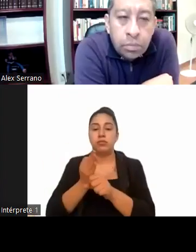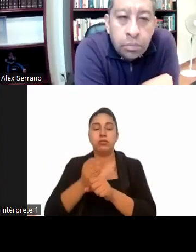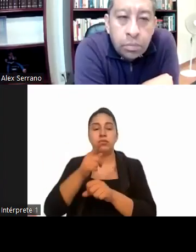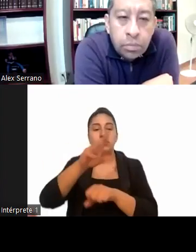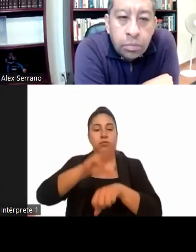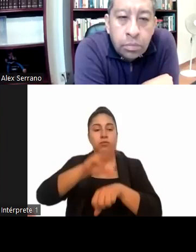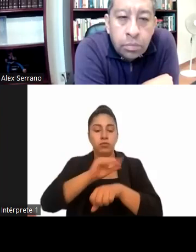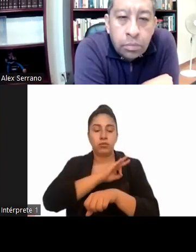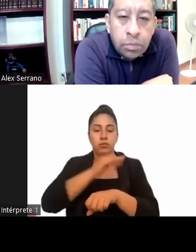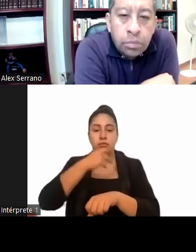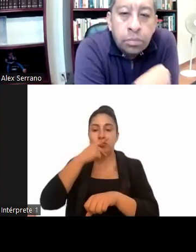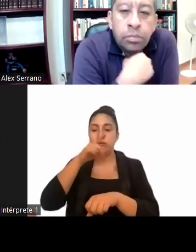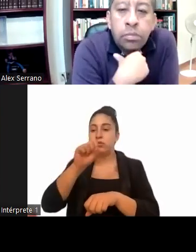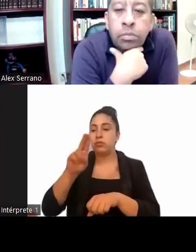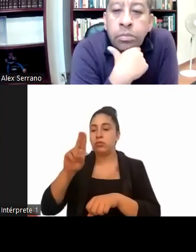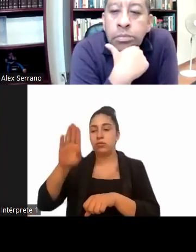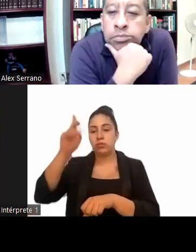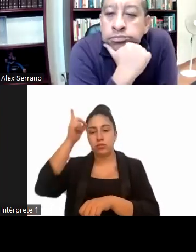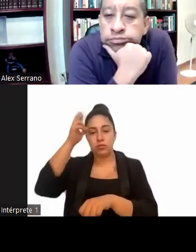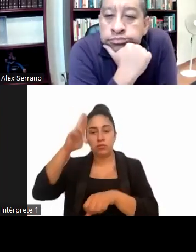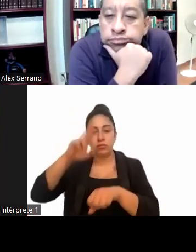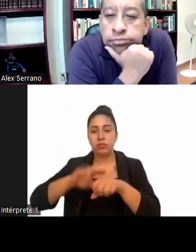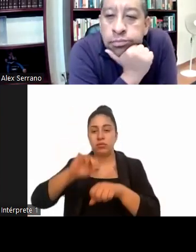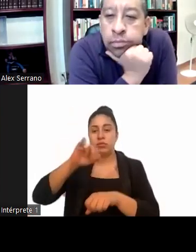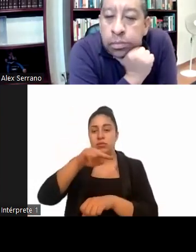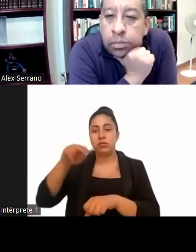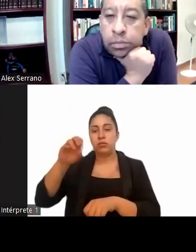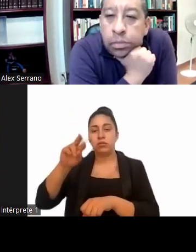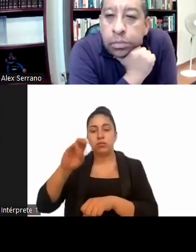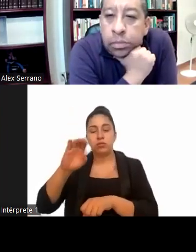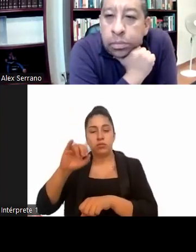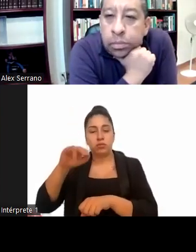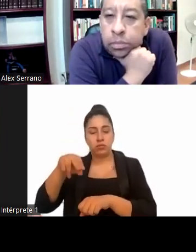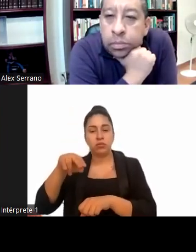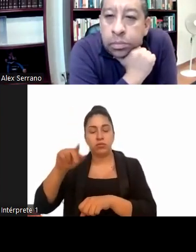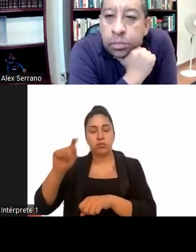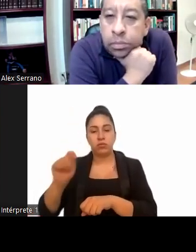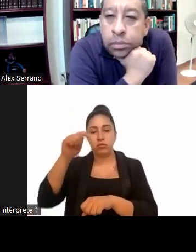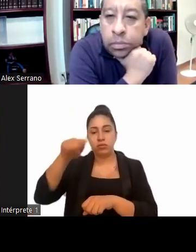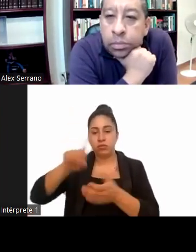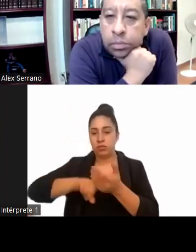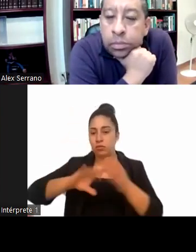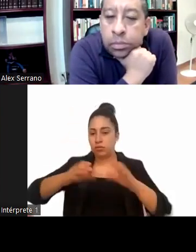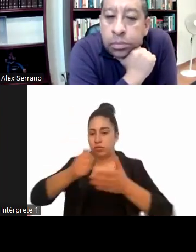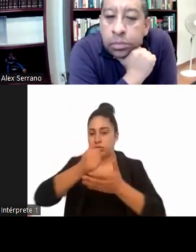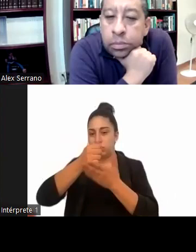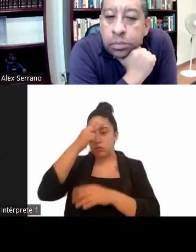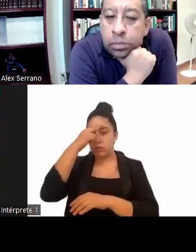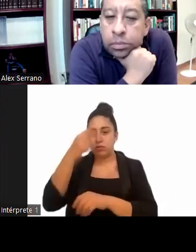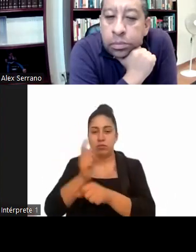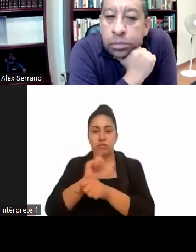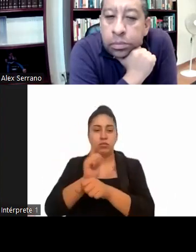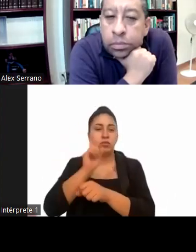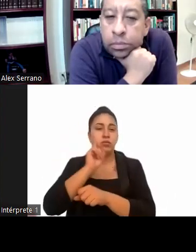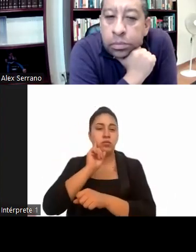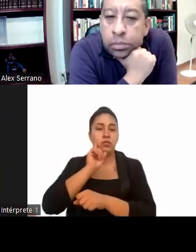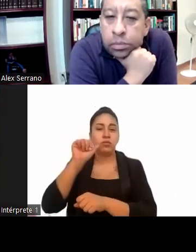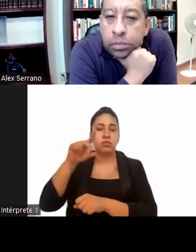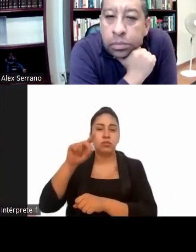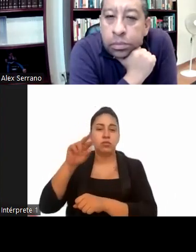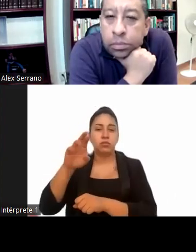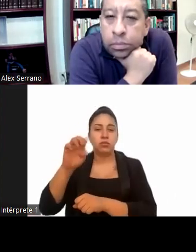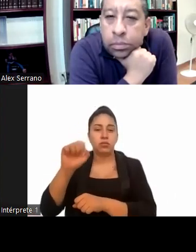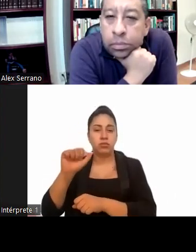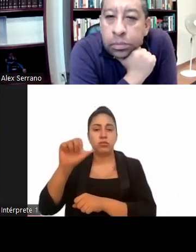subdirectora de Acceso a la Información y a Protección de Datos Personales de este órgano legislativo, la licenciada Andrea Alvarado